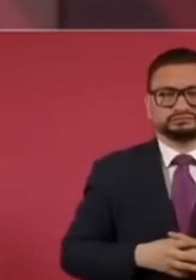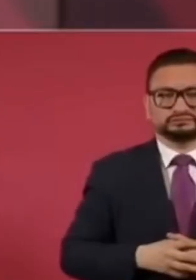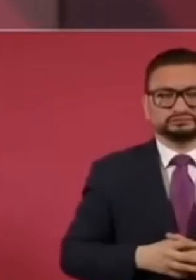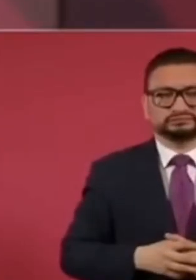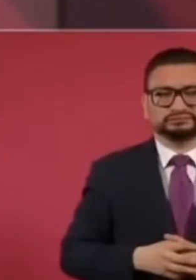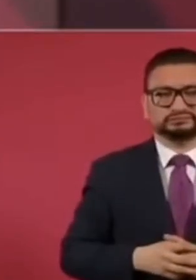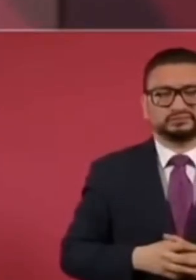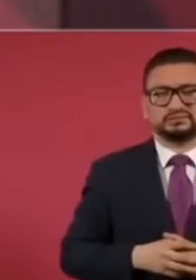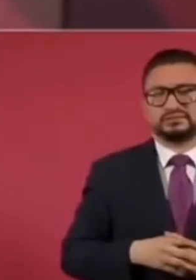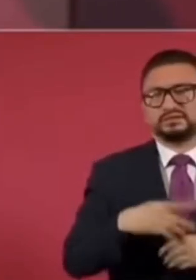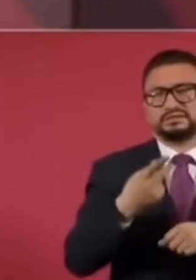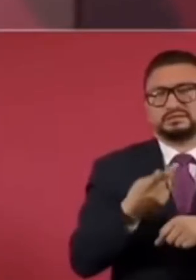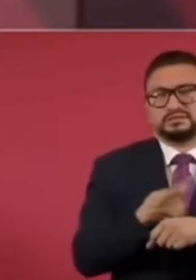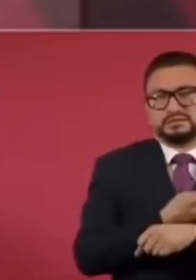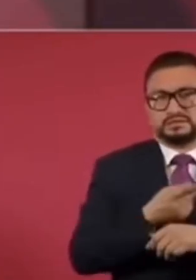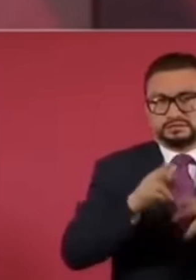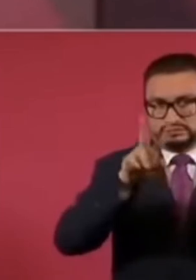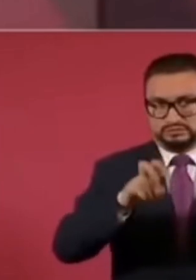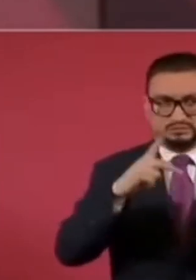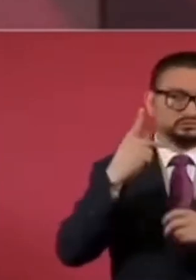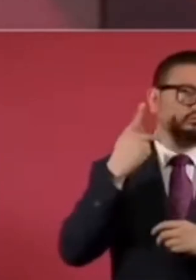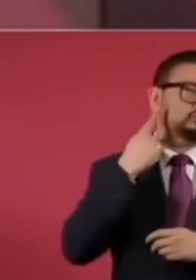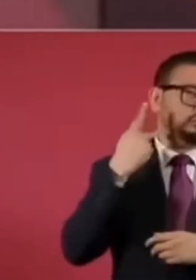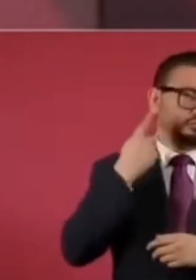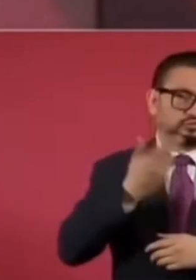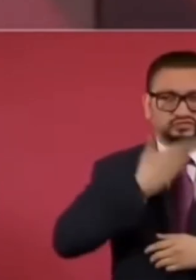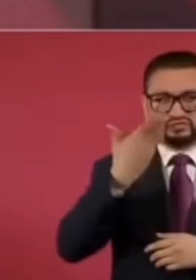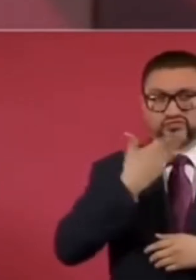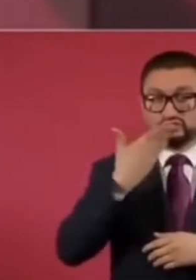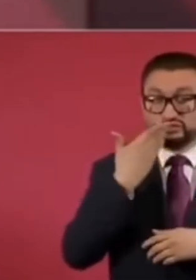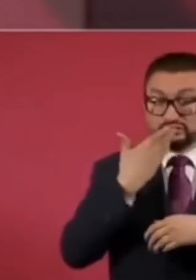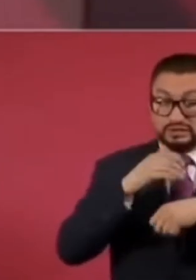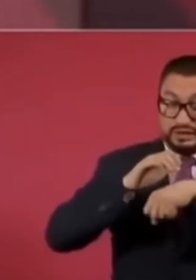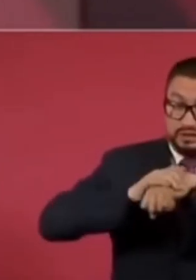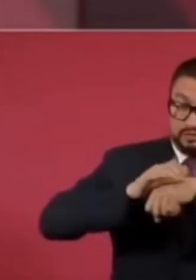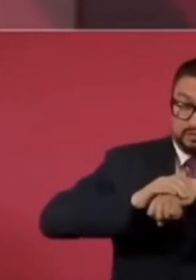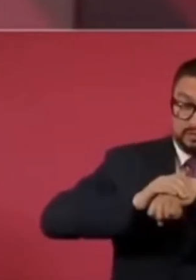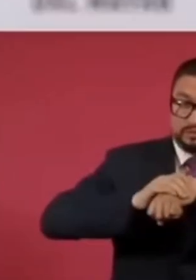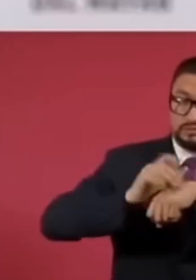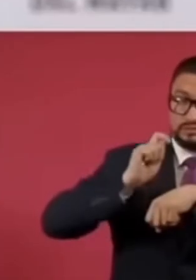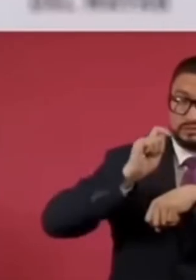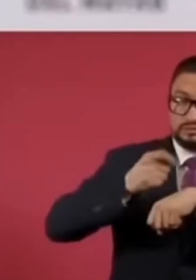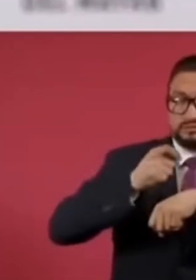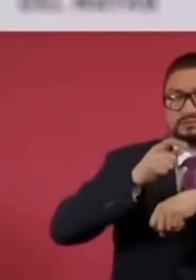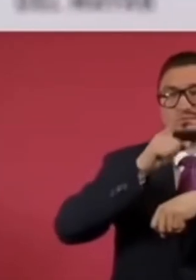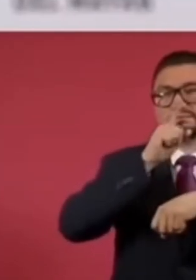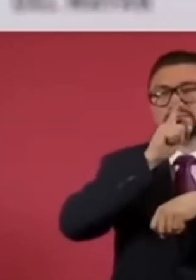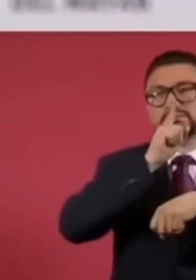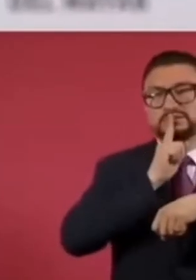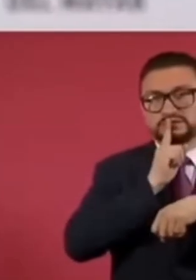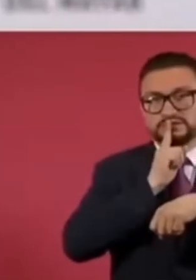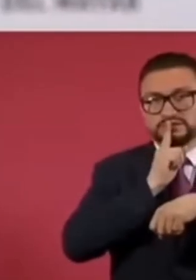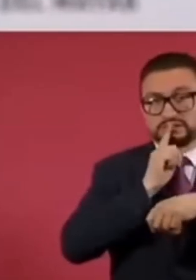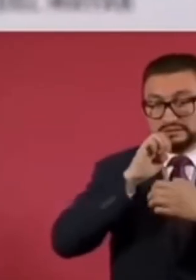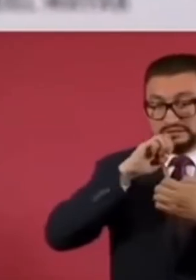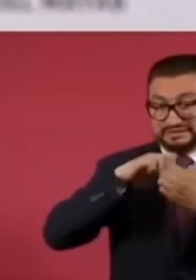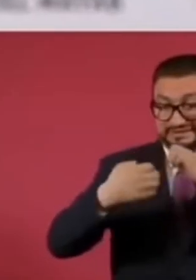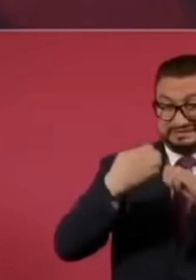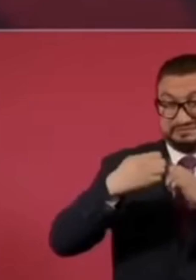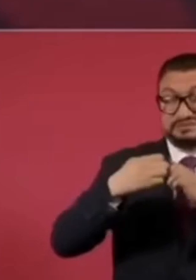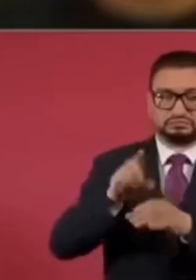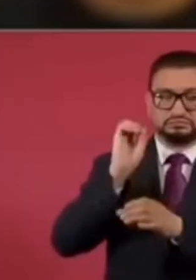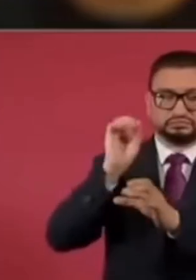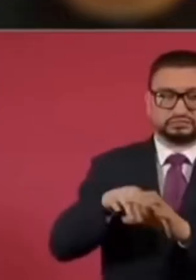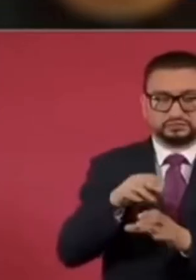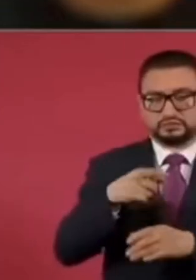que tiene y que queda es el de Segalmex. Una entrevista exclusiva y bueno, hay